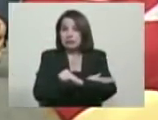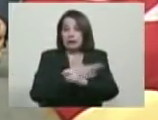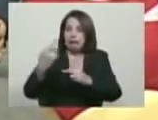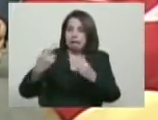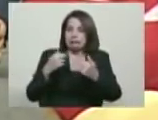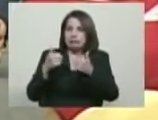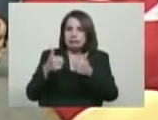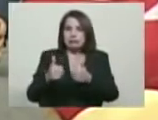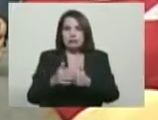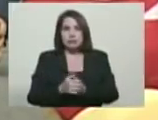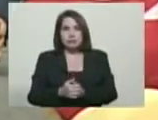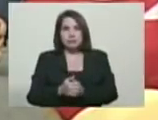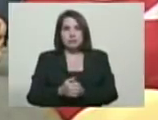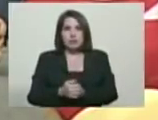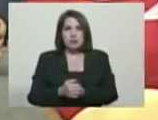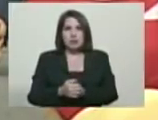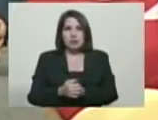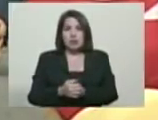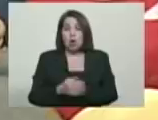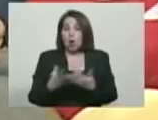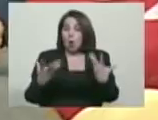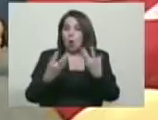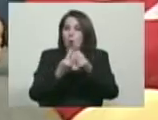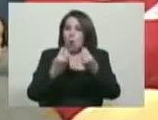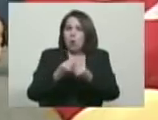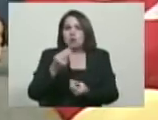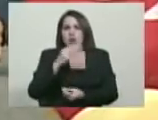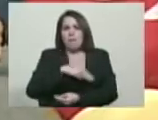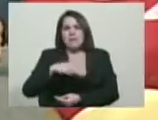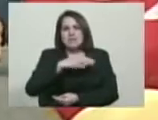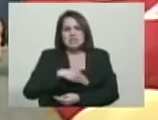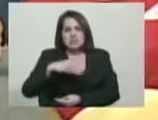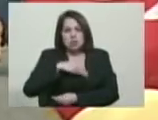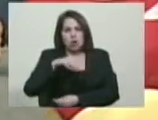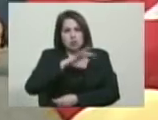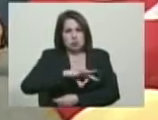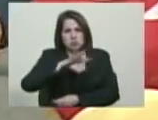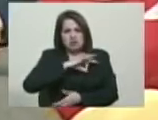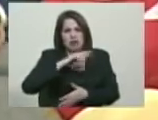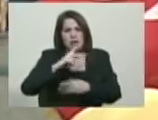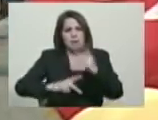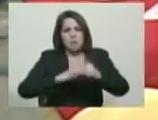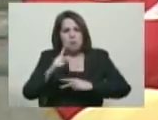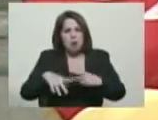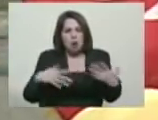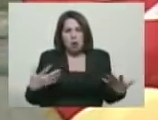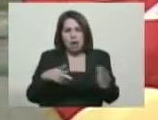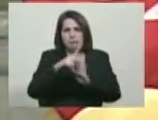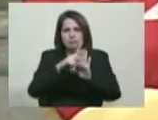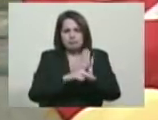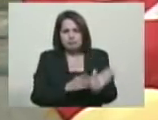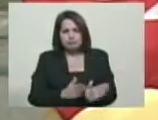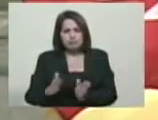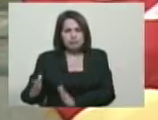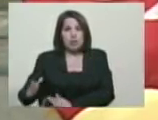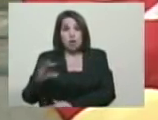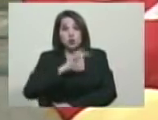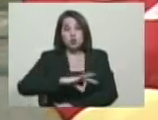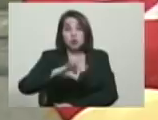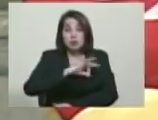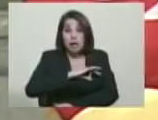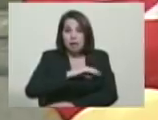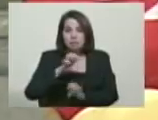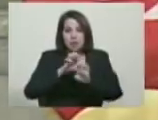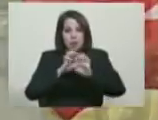Nosotros tenemos un conjunto de misiones sociales, programas sociales, para garantizarle, como le he dicho al presidente Erdogan, la